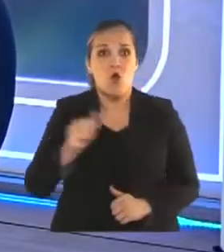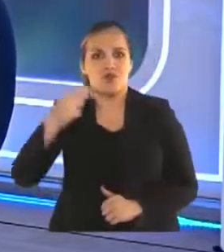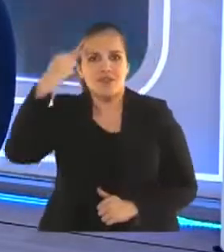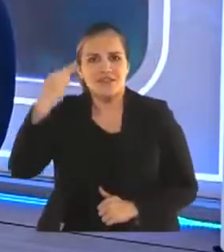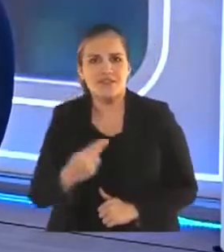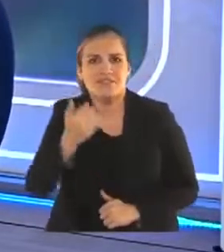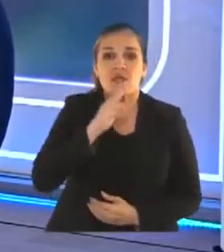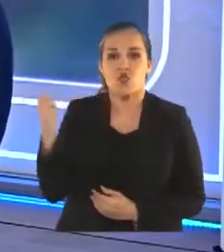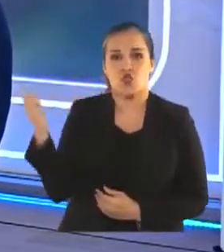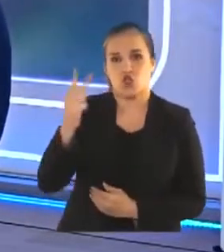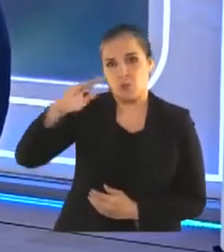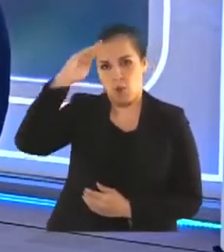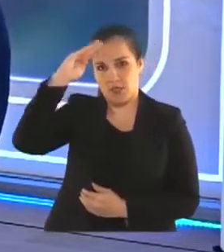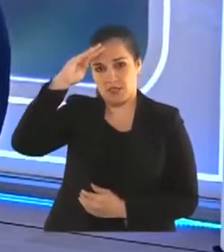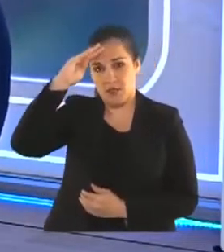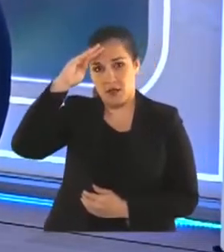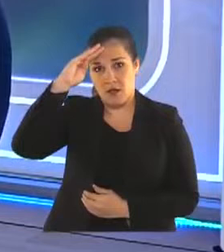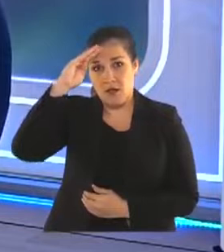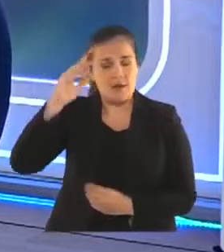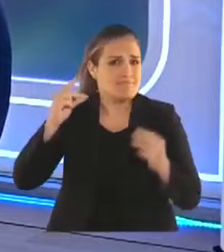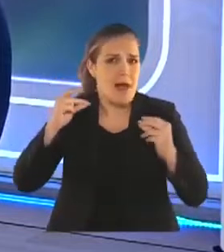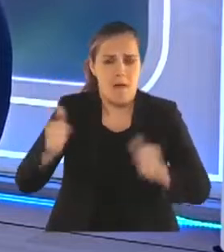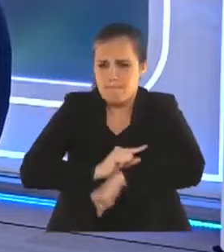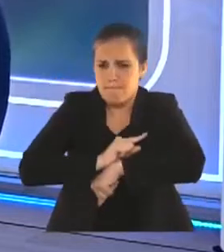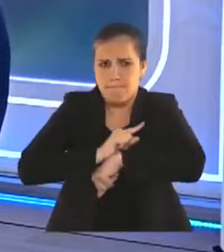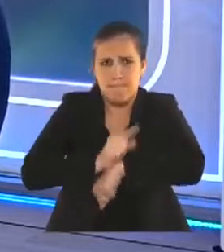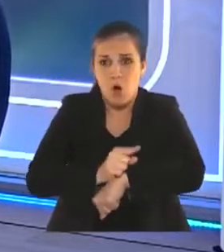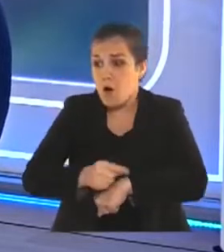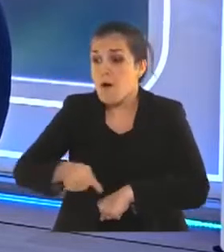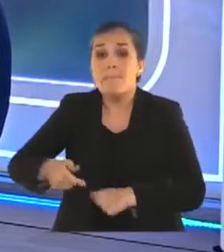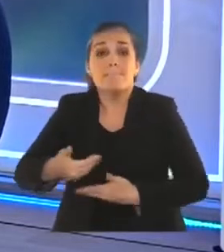ocurrió en Argentina. Policías que gracias a su agilidad le salvaron la vida a una niña que...